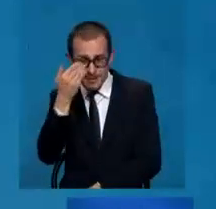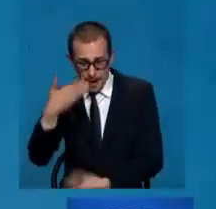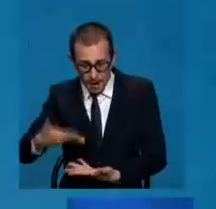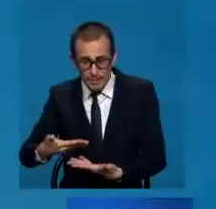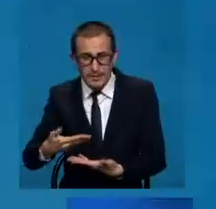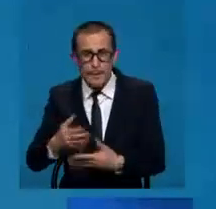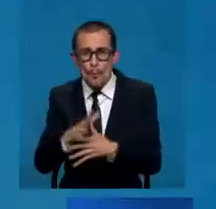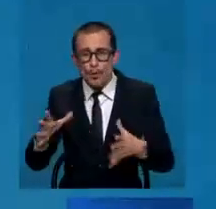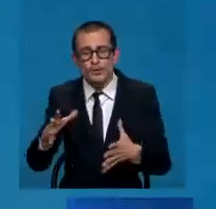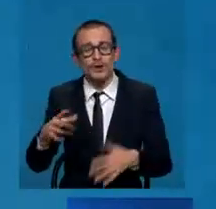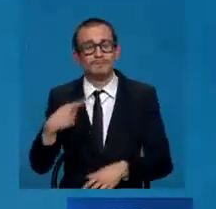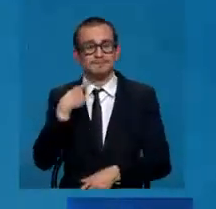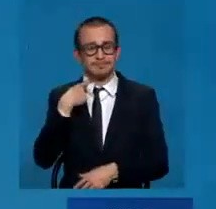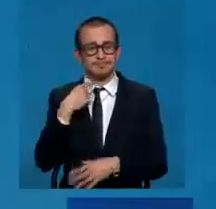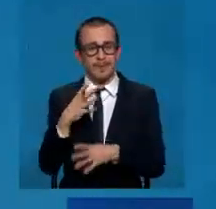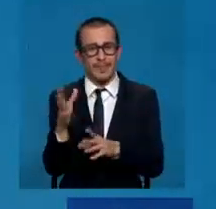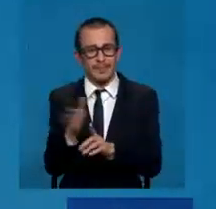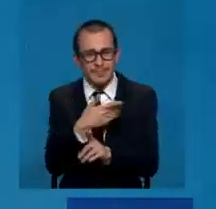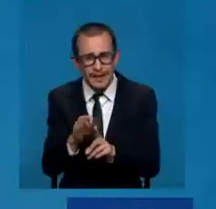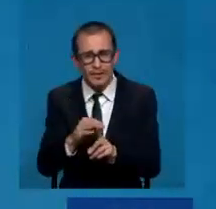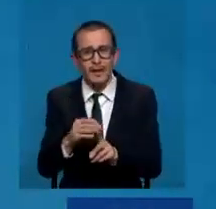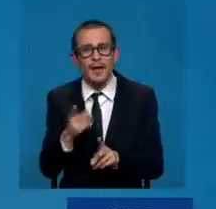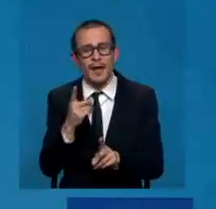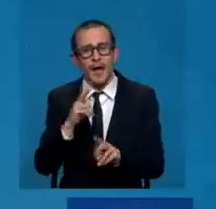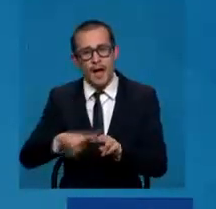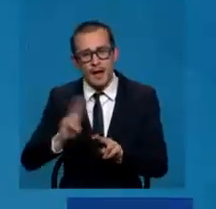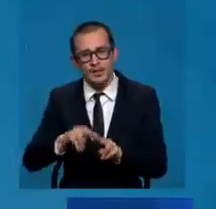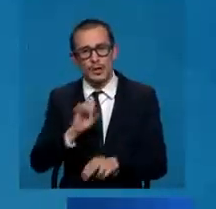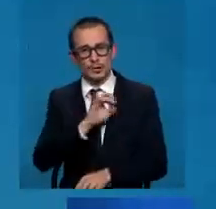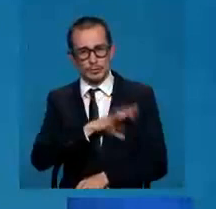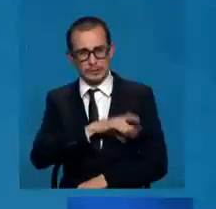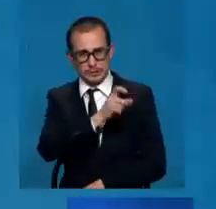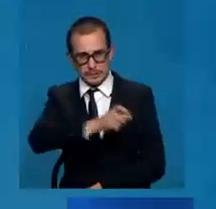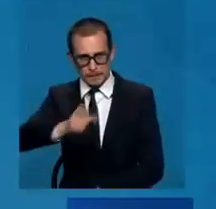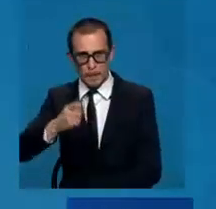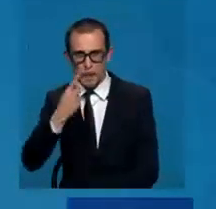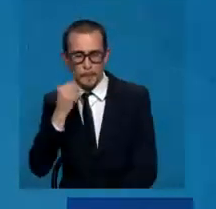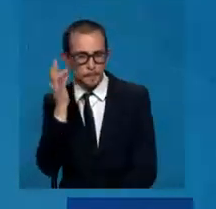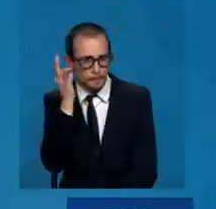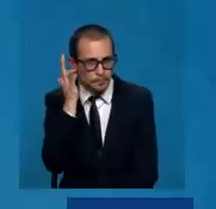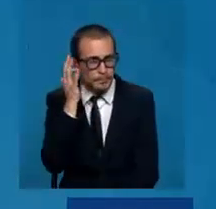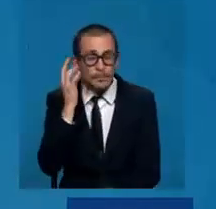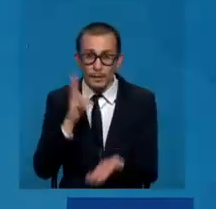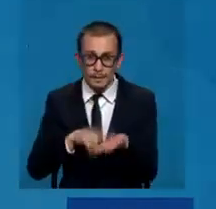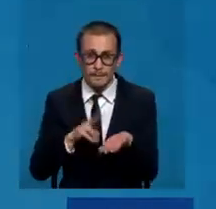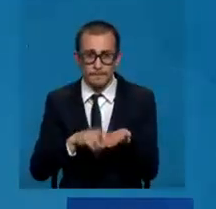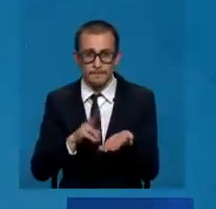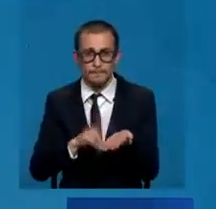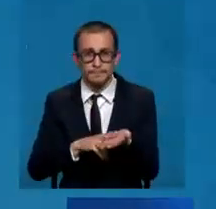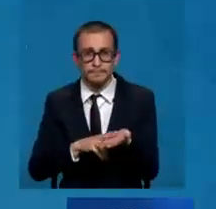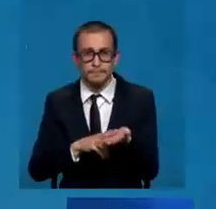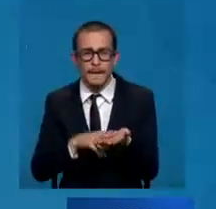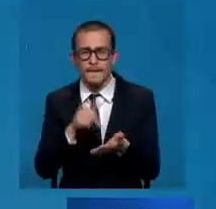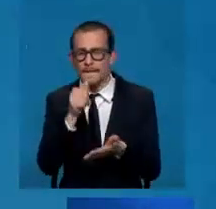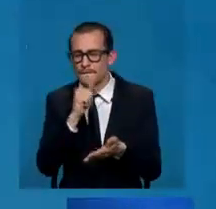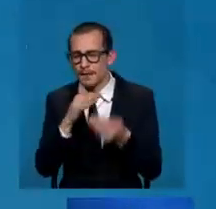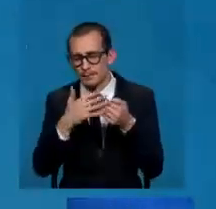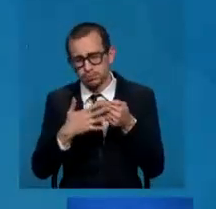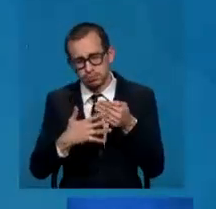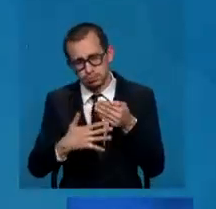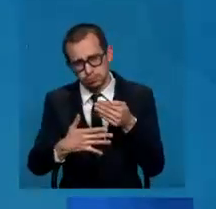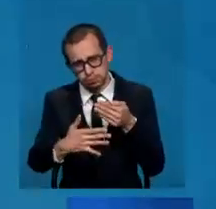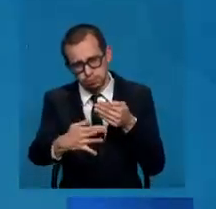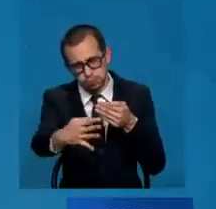tanto daño y tristeza le han provocado a los chilenos y chilenas. Es verdad que aún nos queda mucho camino